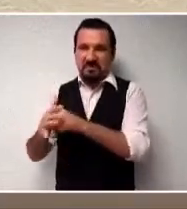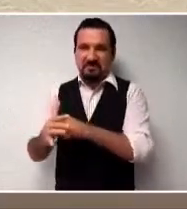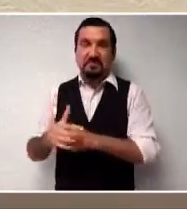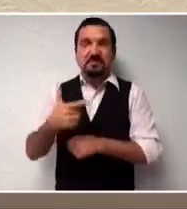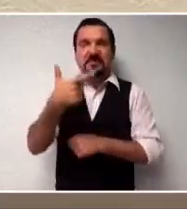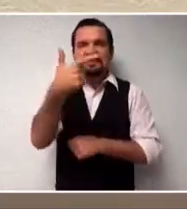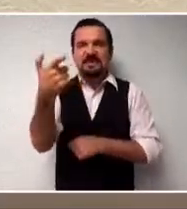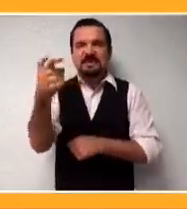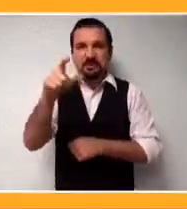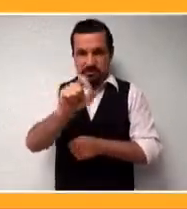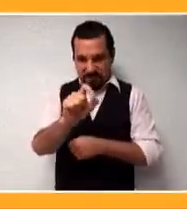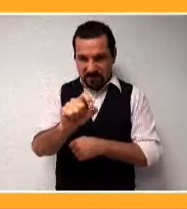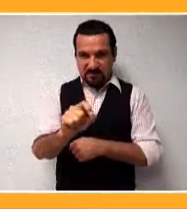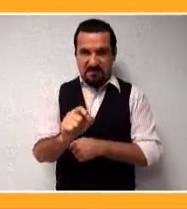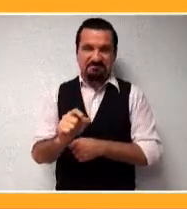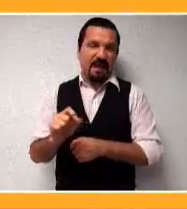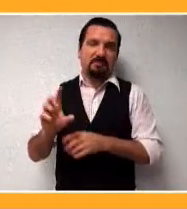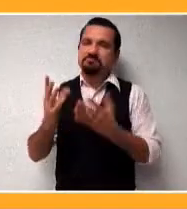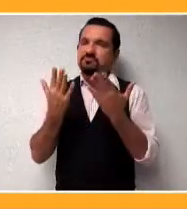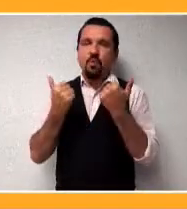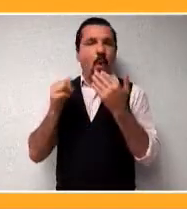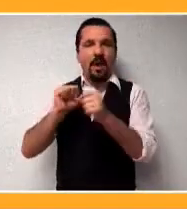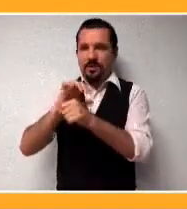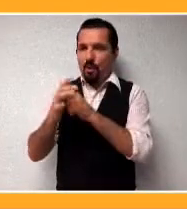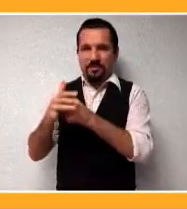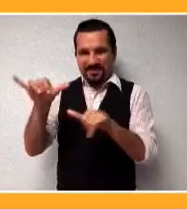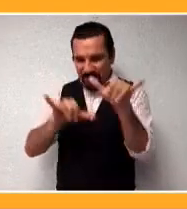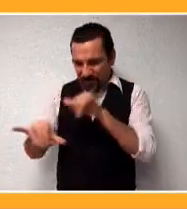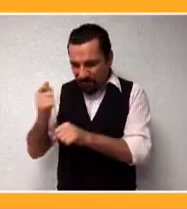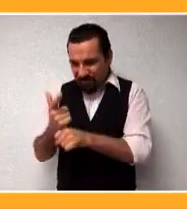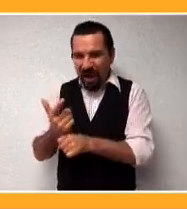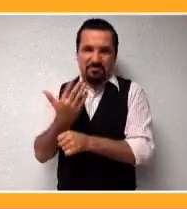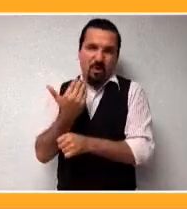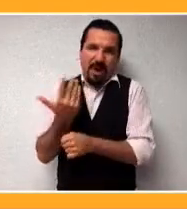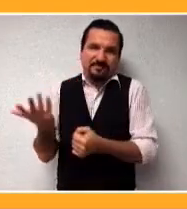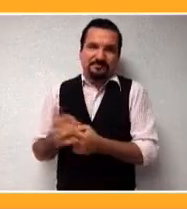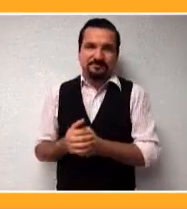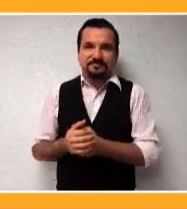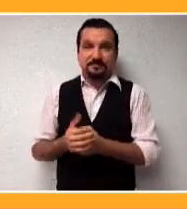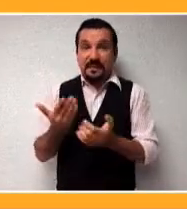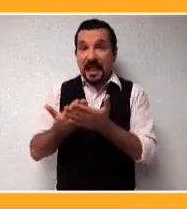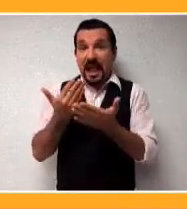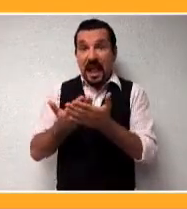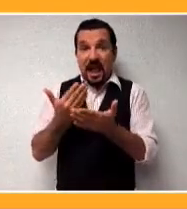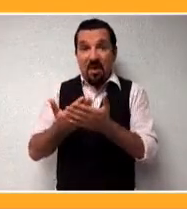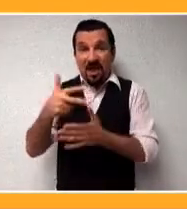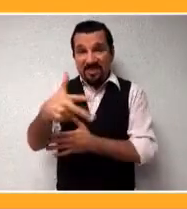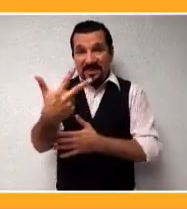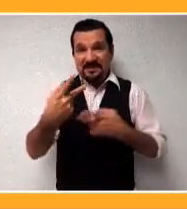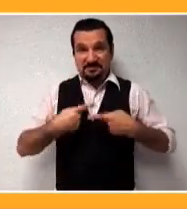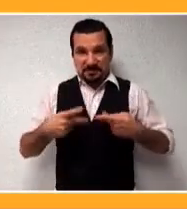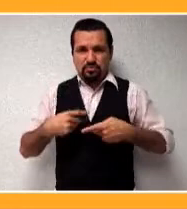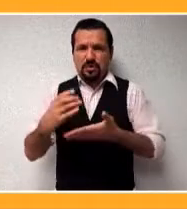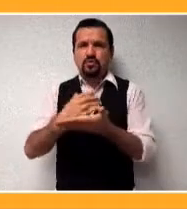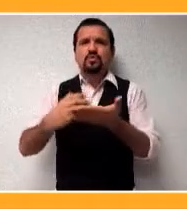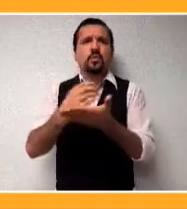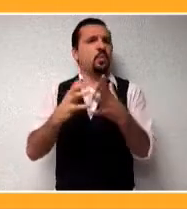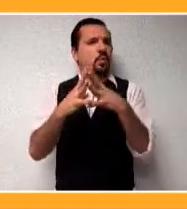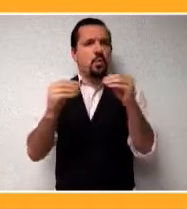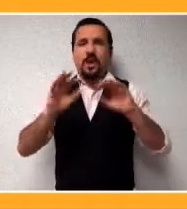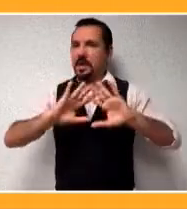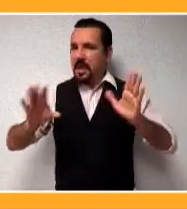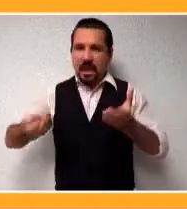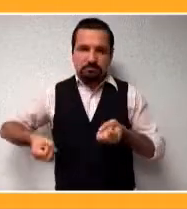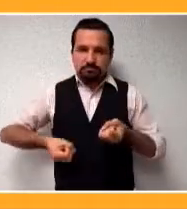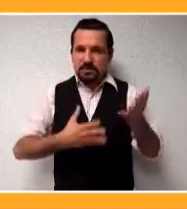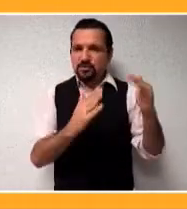720 fueron descartados por laboratorio momento 13 pacientes se han curado y se han dado